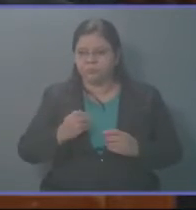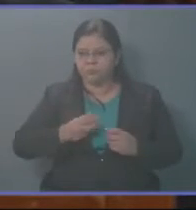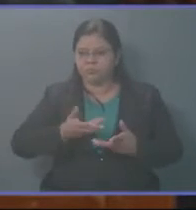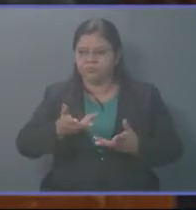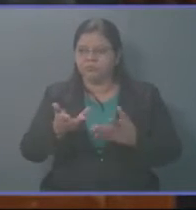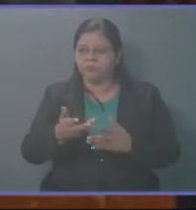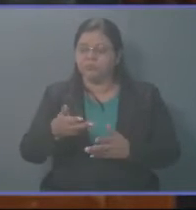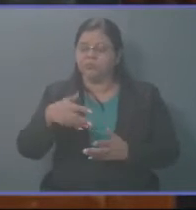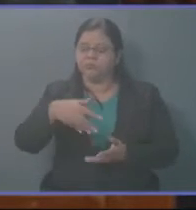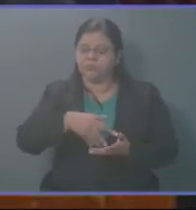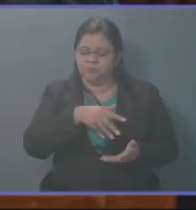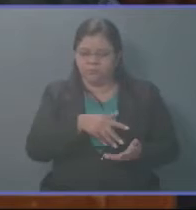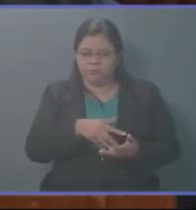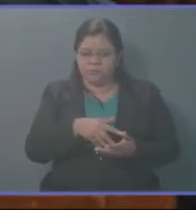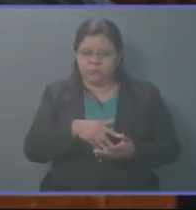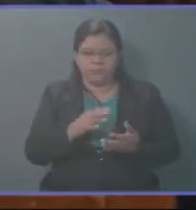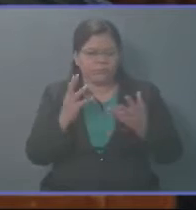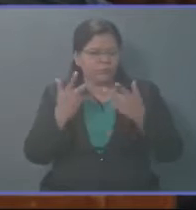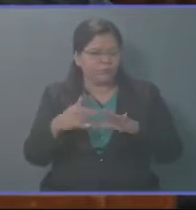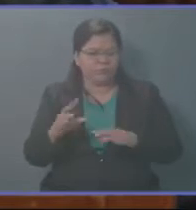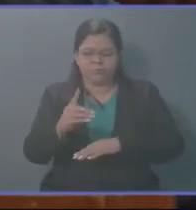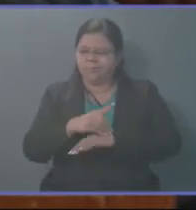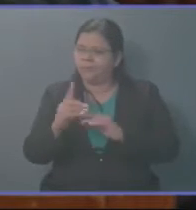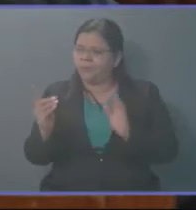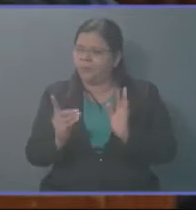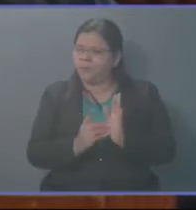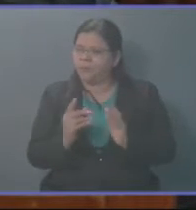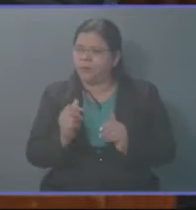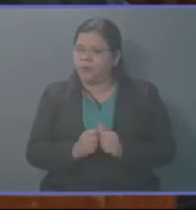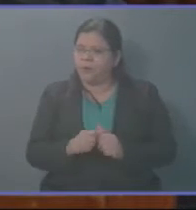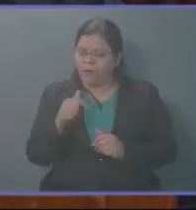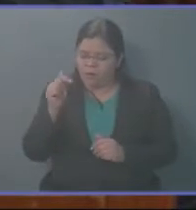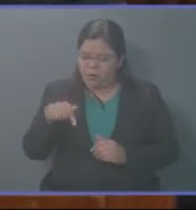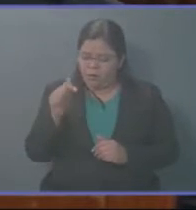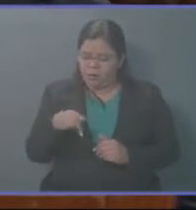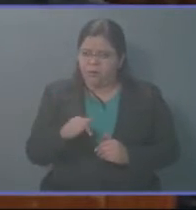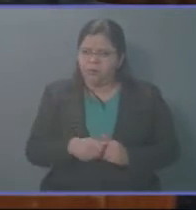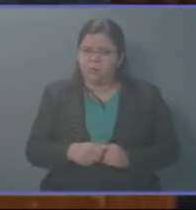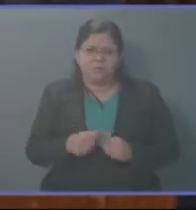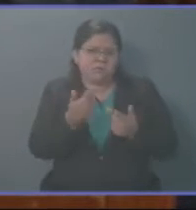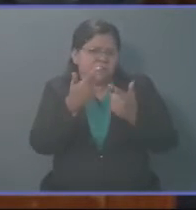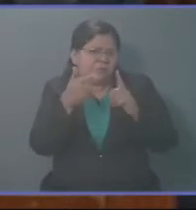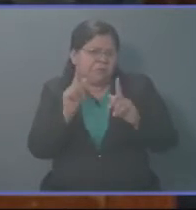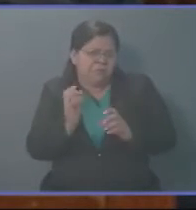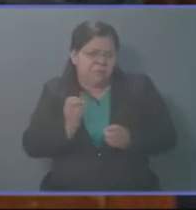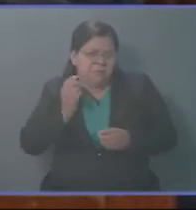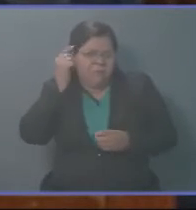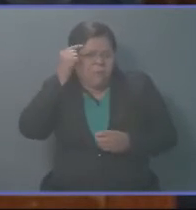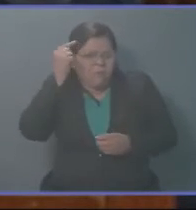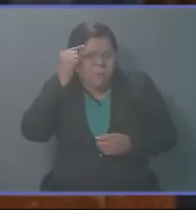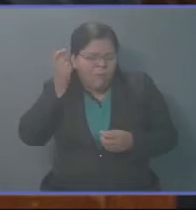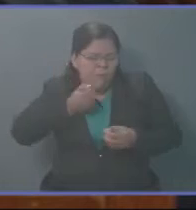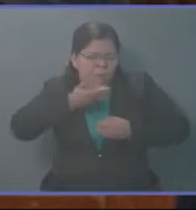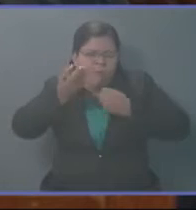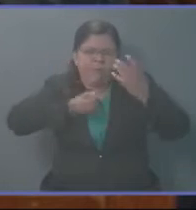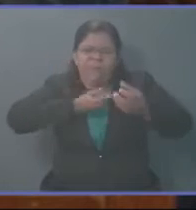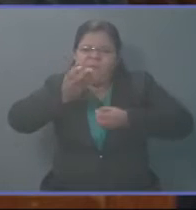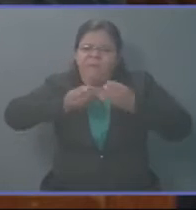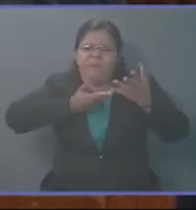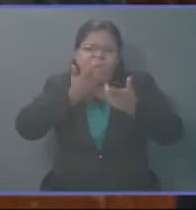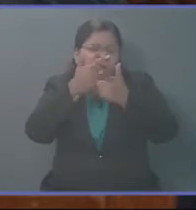pueblo. Como cualquier diputado, aquí es libre de expresar lo que siente y dice